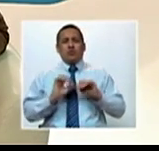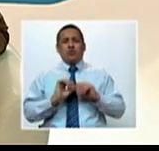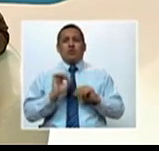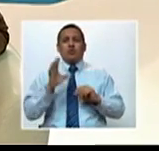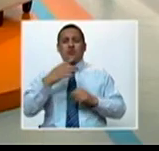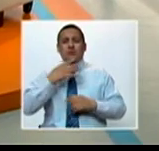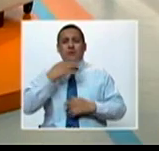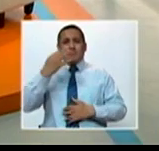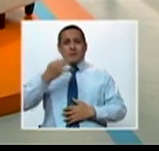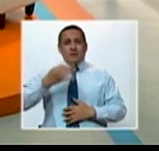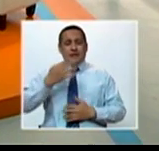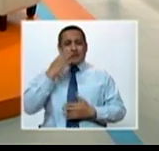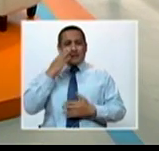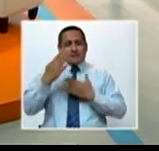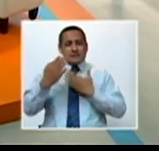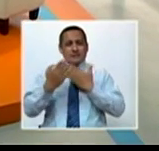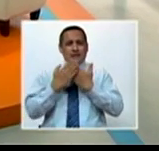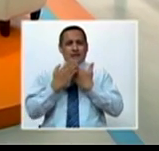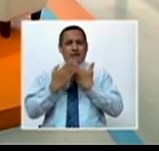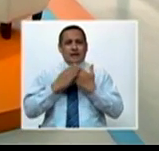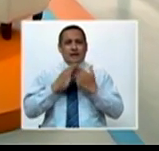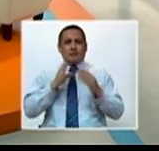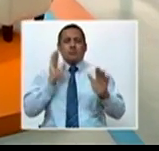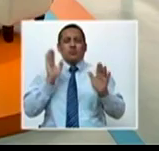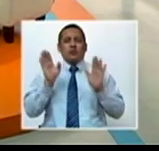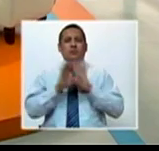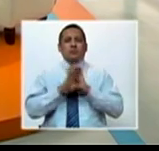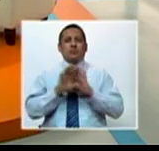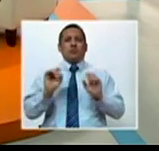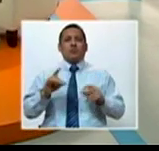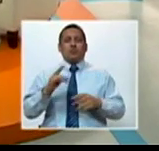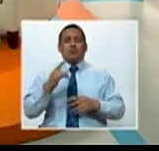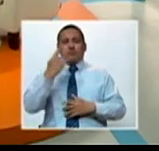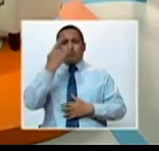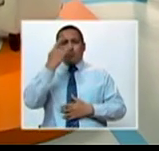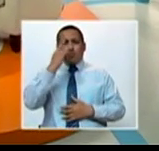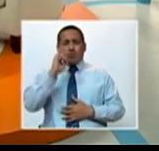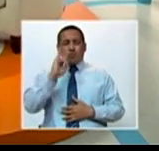realidad más cercana, como a lo mejor Uruguay,